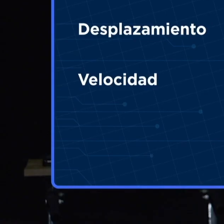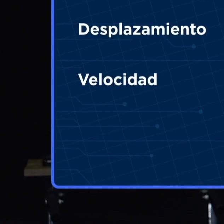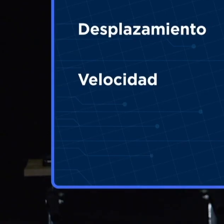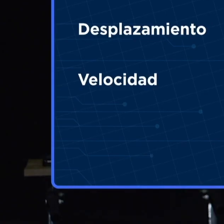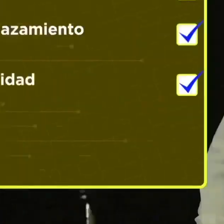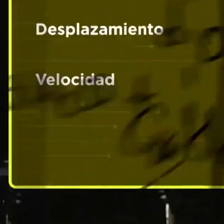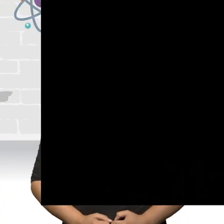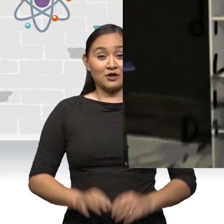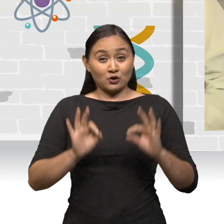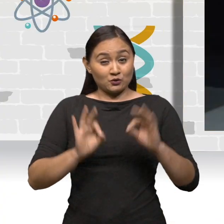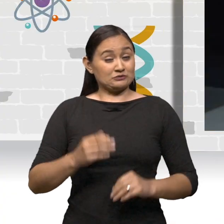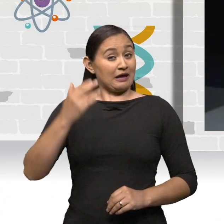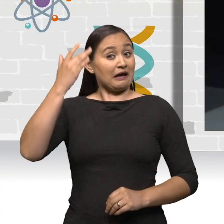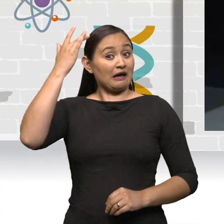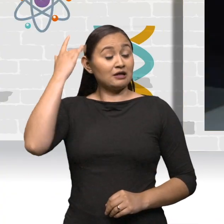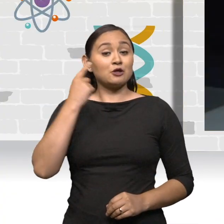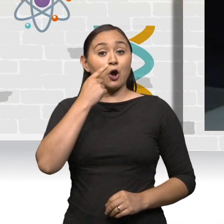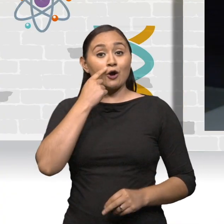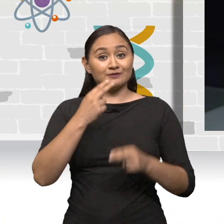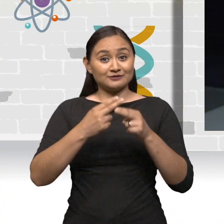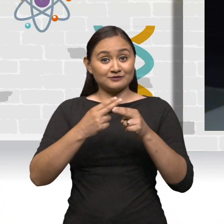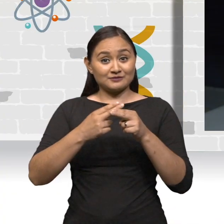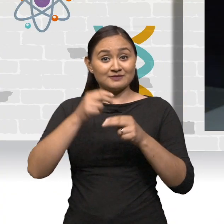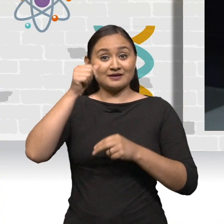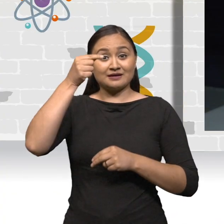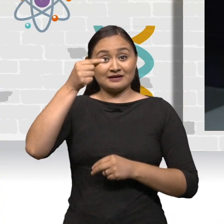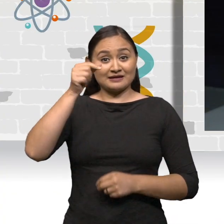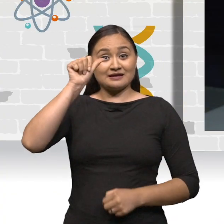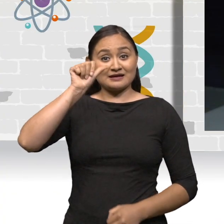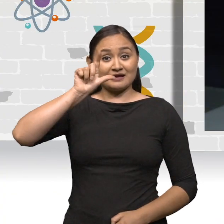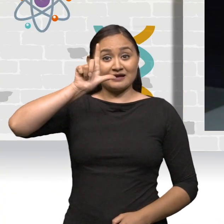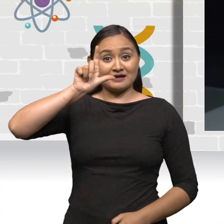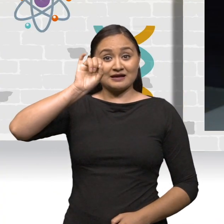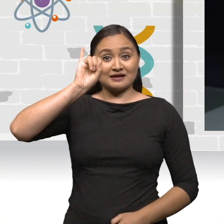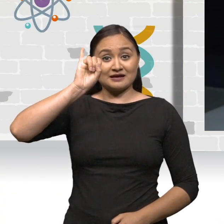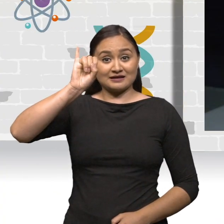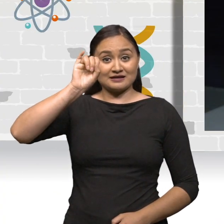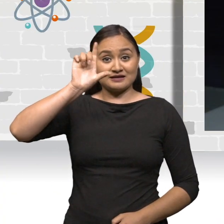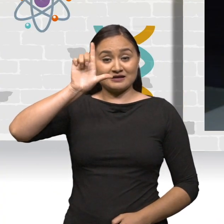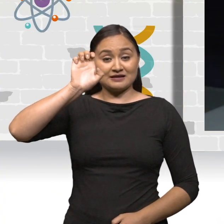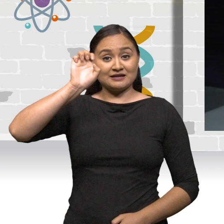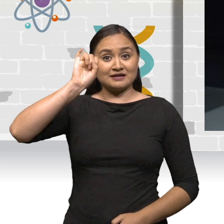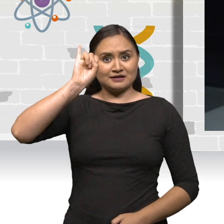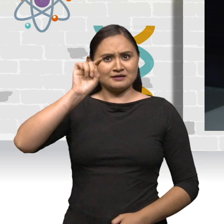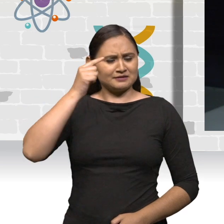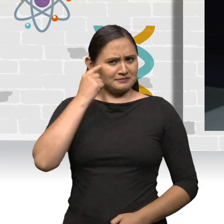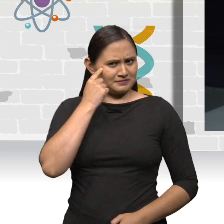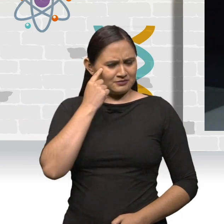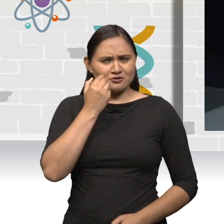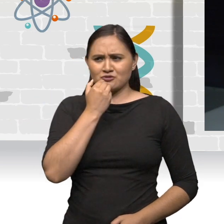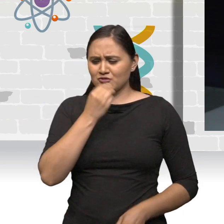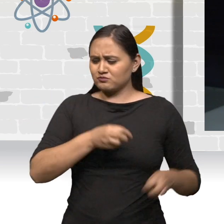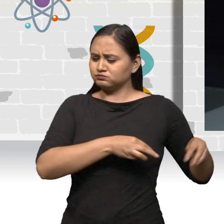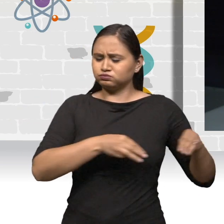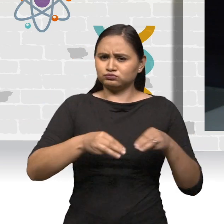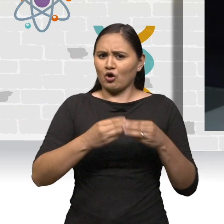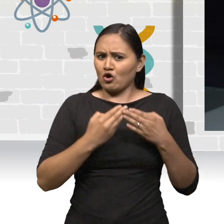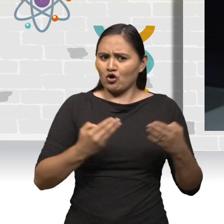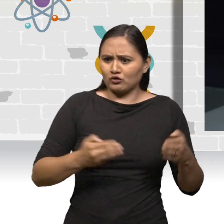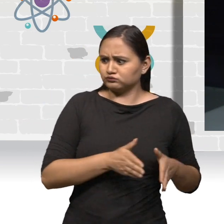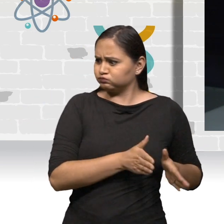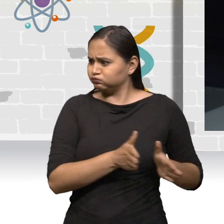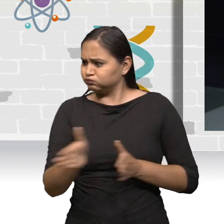velocidad. Gracias a Galileo Galilei pudimos entender la distancia recorrida en función de la velocidad de los